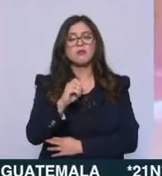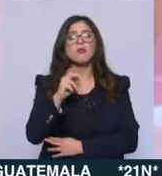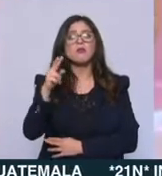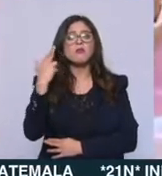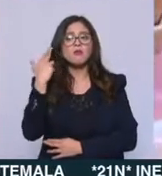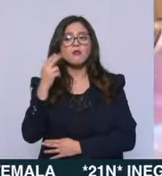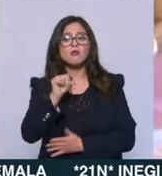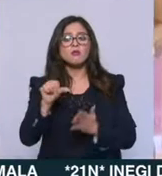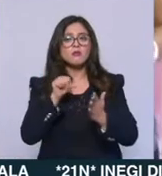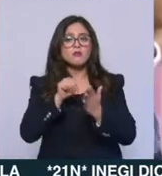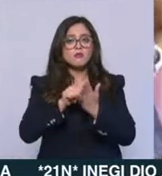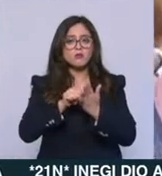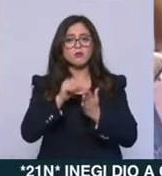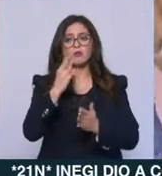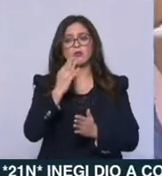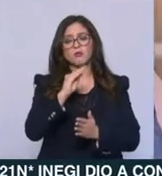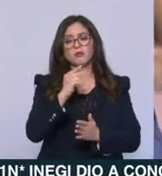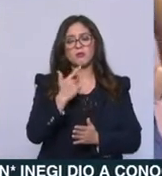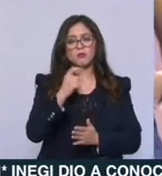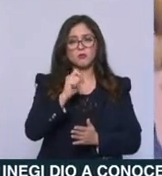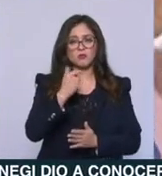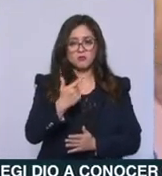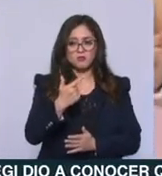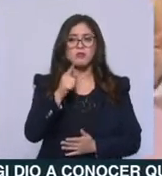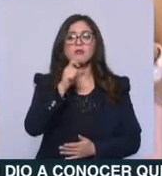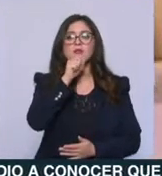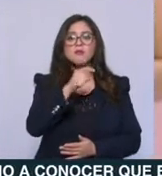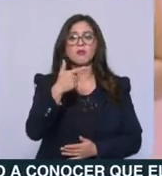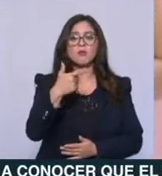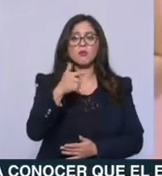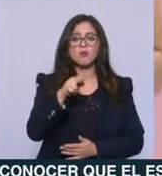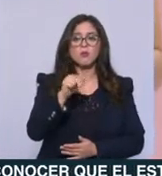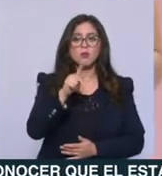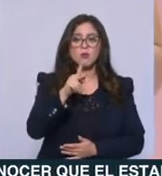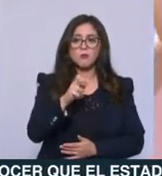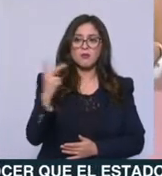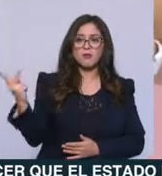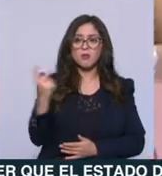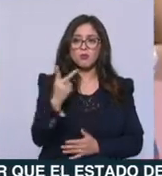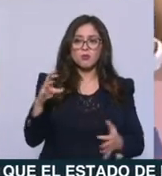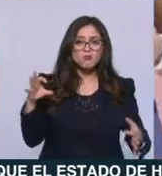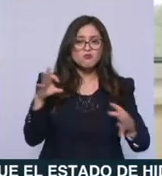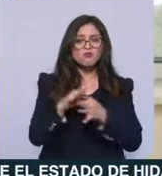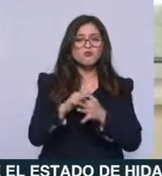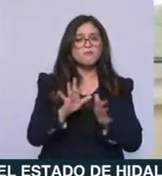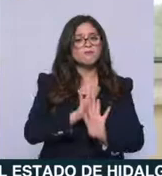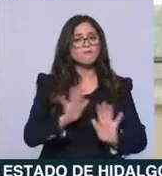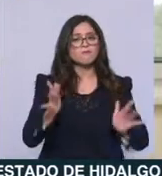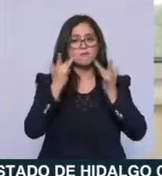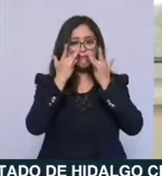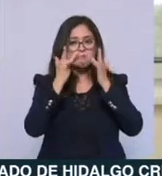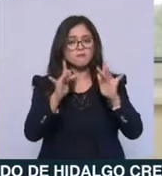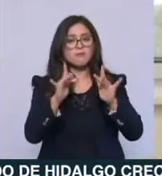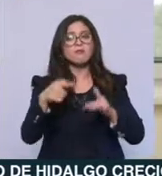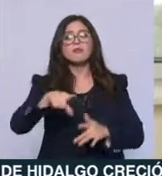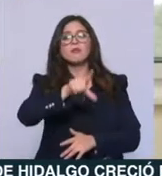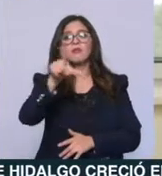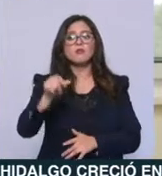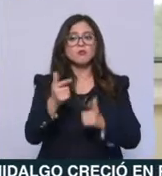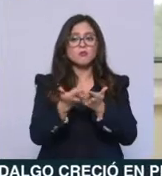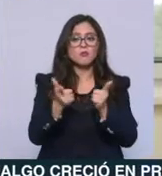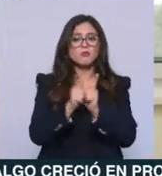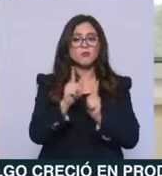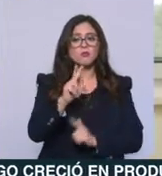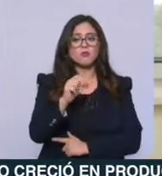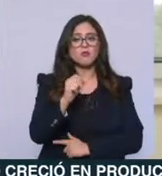97.7. También la periodista Guadalupe Juárez, quien compartía micrófonos con Sarmiento, se despidió. Después, Grupo Radio Centro anunció